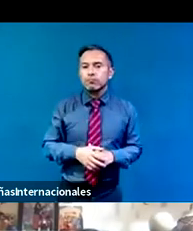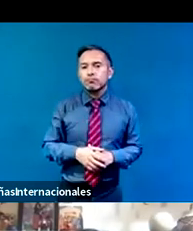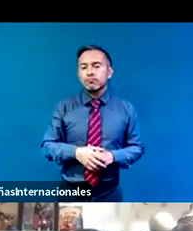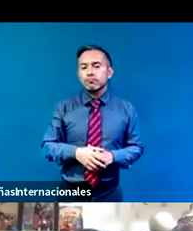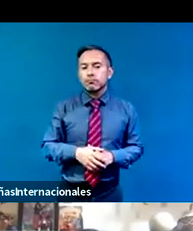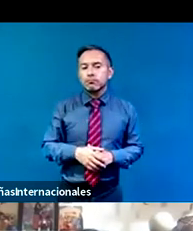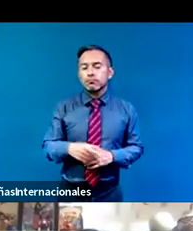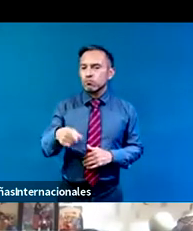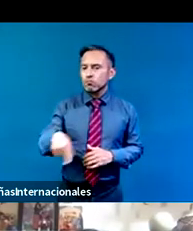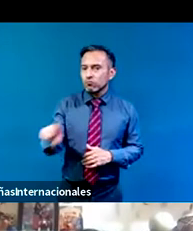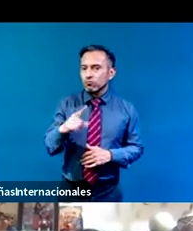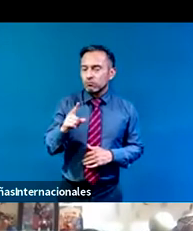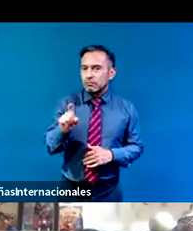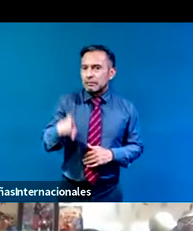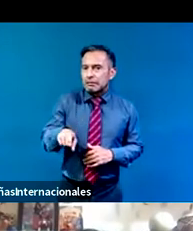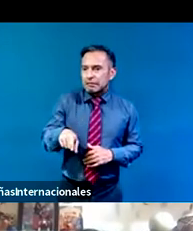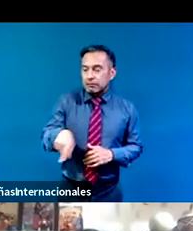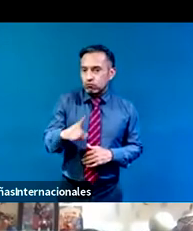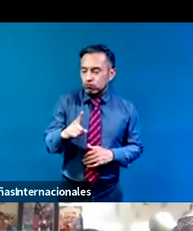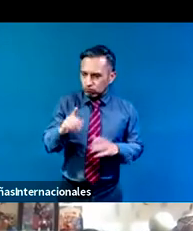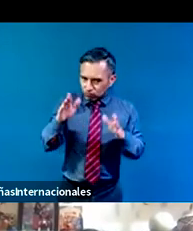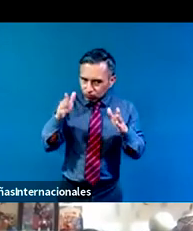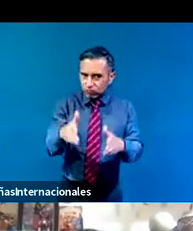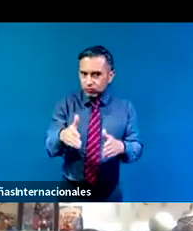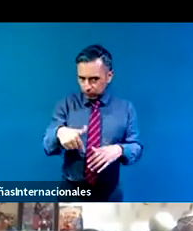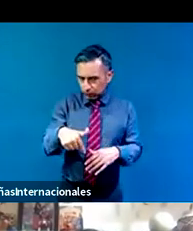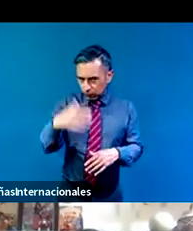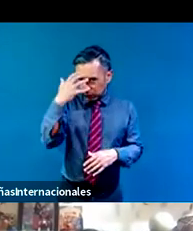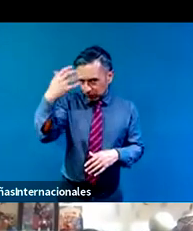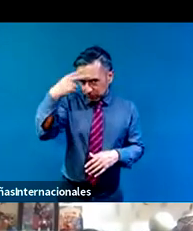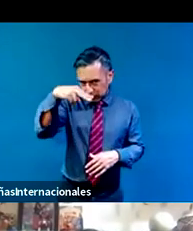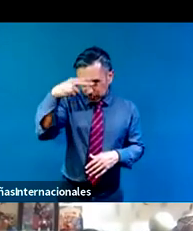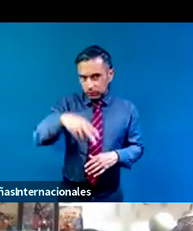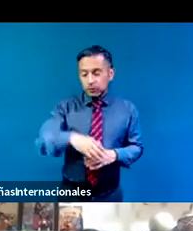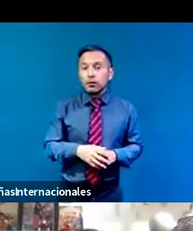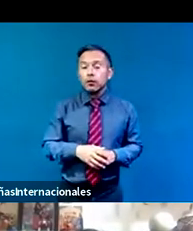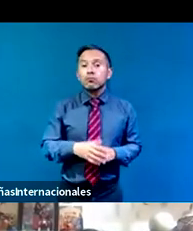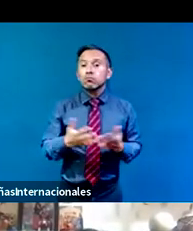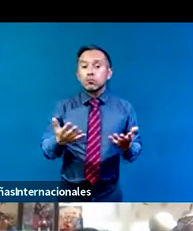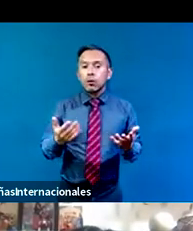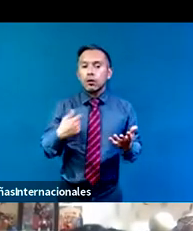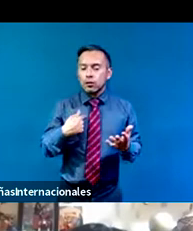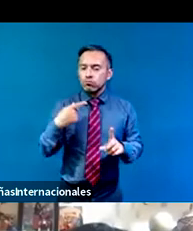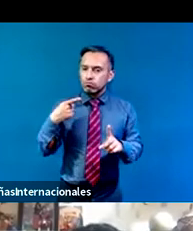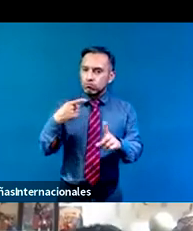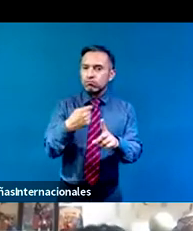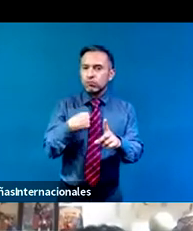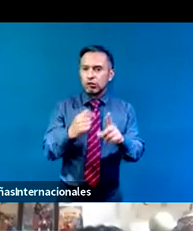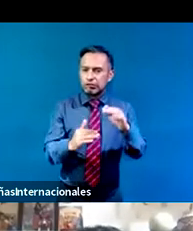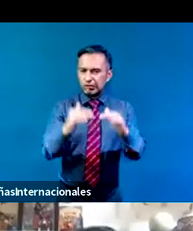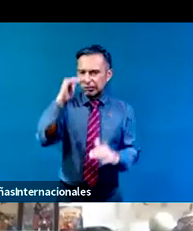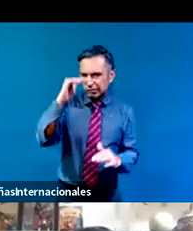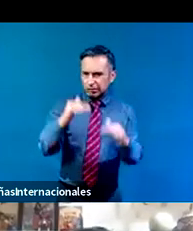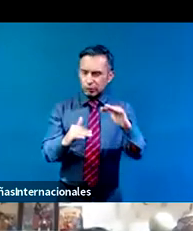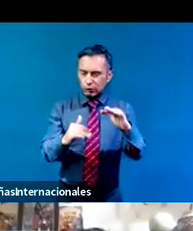las que más lo necesitan, son las más importantes para el gobierno de México, porque se está buscando combatir la desigualdad, lo cual tiene